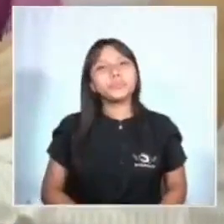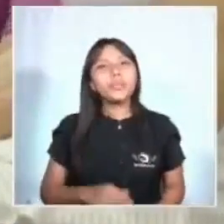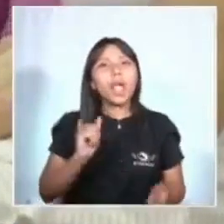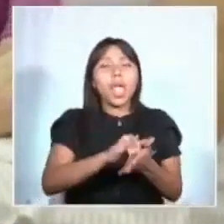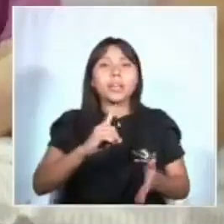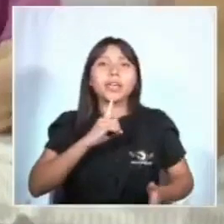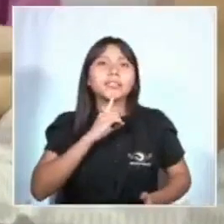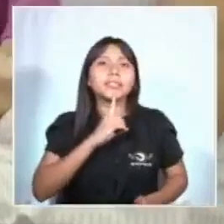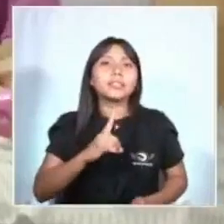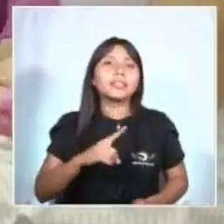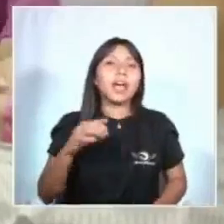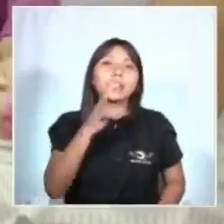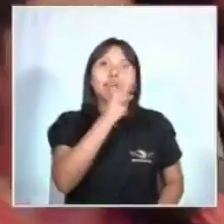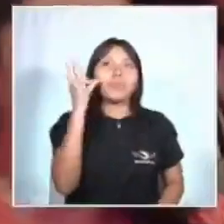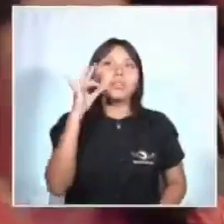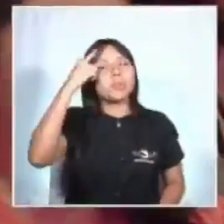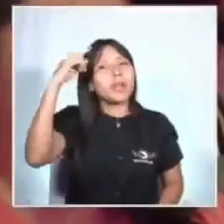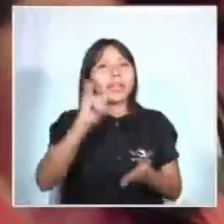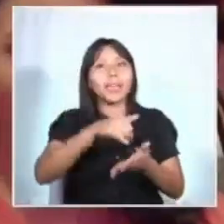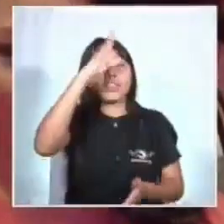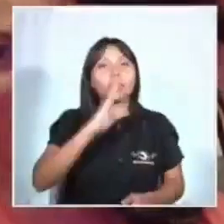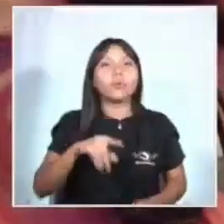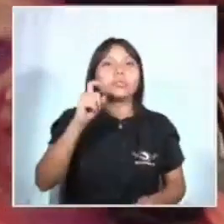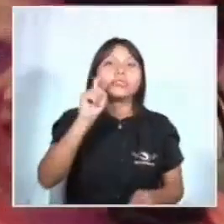que has estado ayunando para que Dios te saque de él,